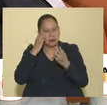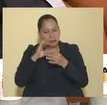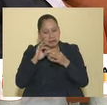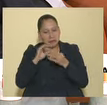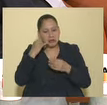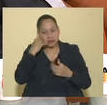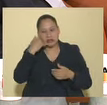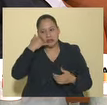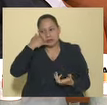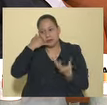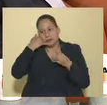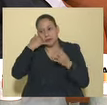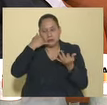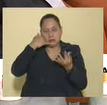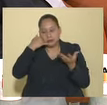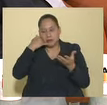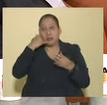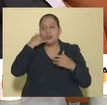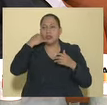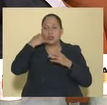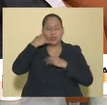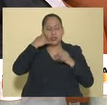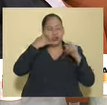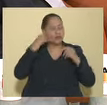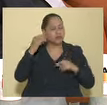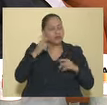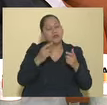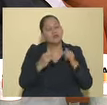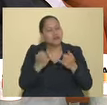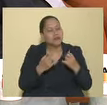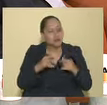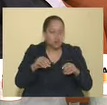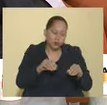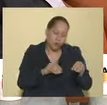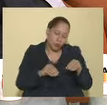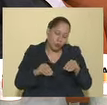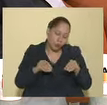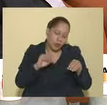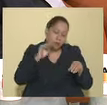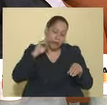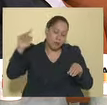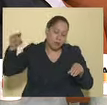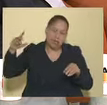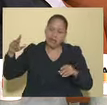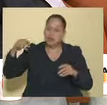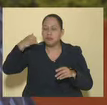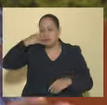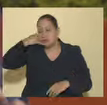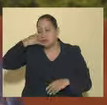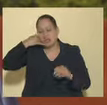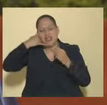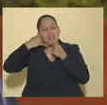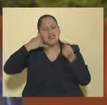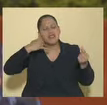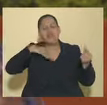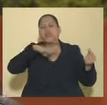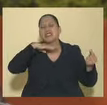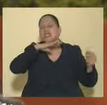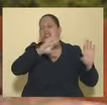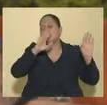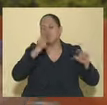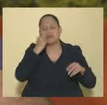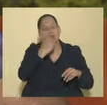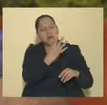mamás que hablan por teléfono, su hijo está en la sala jugando con unos cochecitos y la mamá cree que ni atención le está poniendo porque